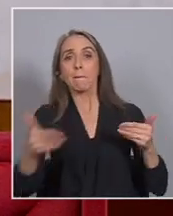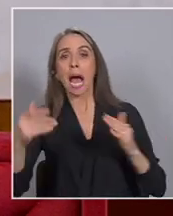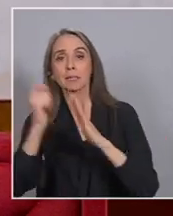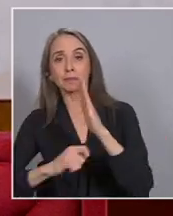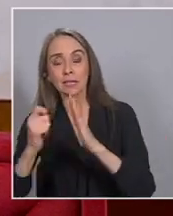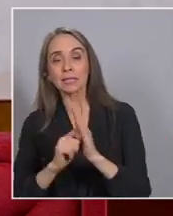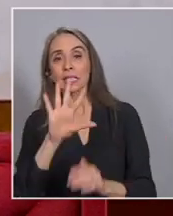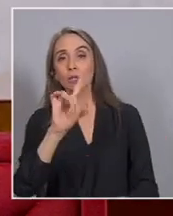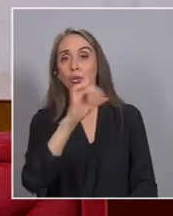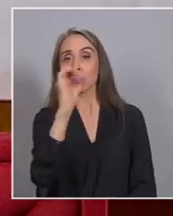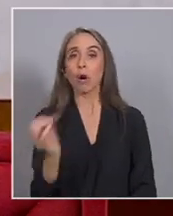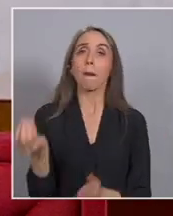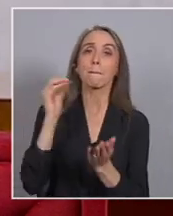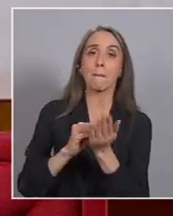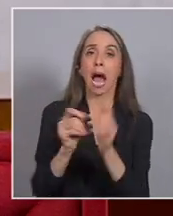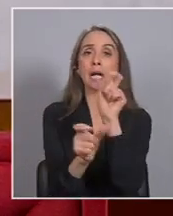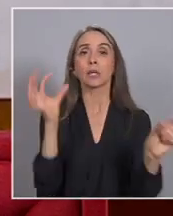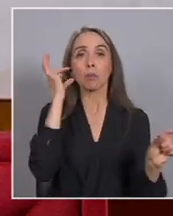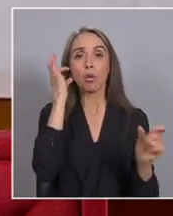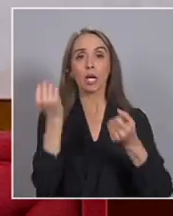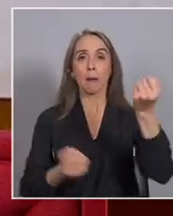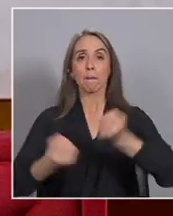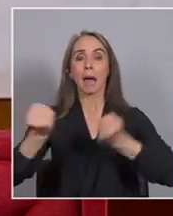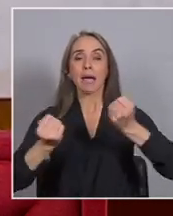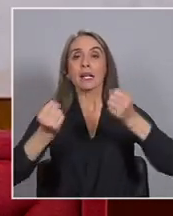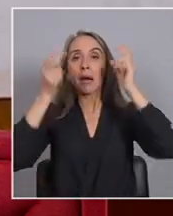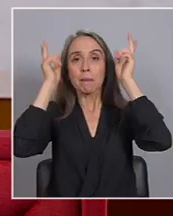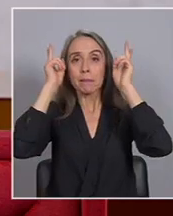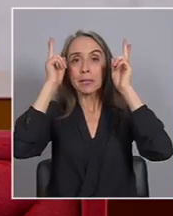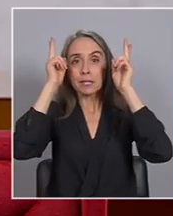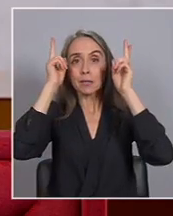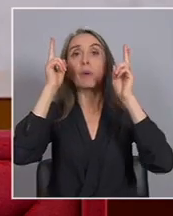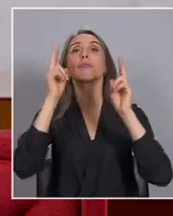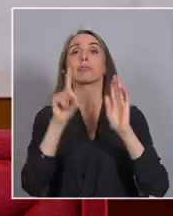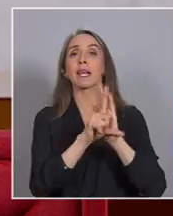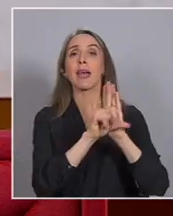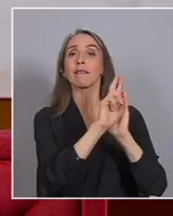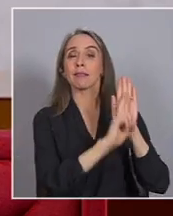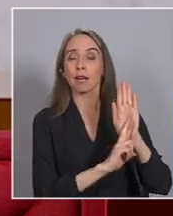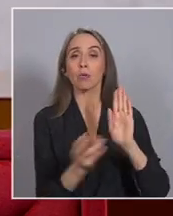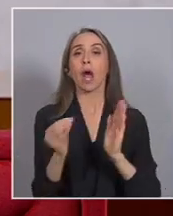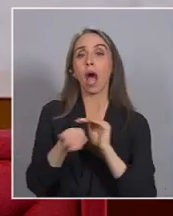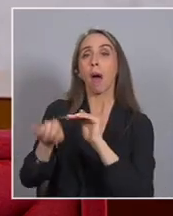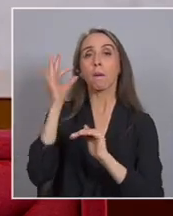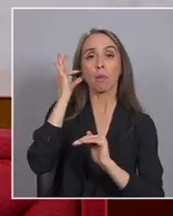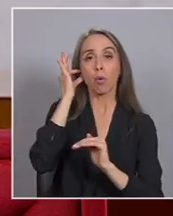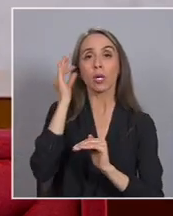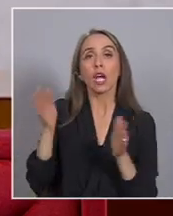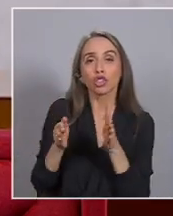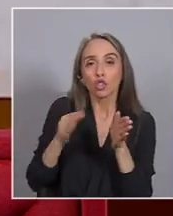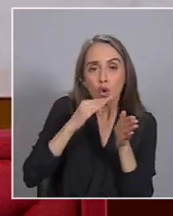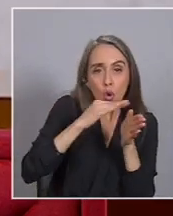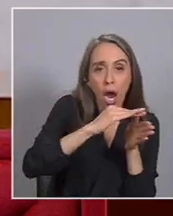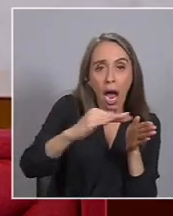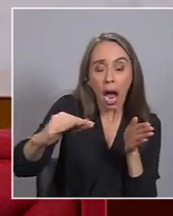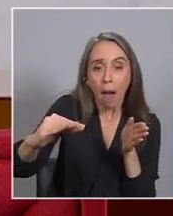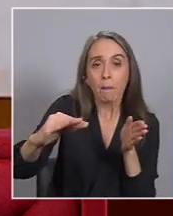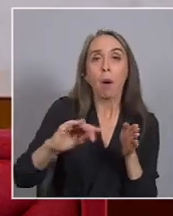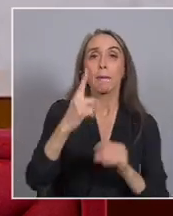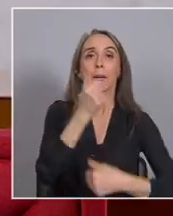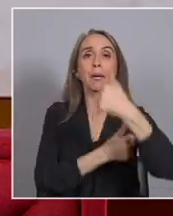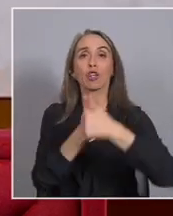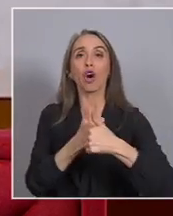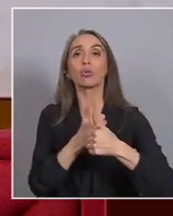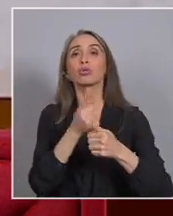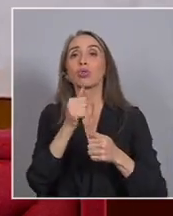en un 51% el número de mujeres conductoras del transporte público regulado y apoyamos a mujeres de la pequeña agricultura con el primer